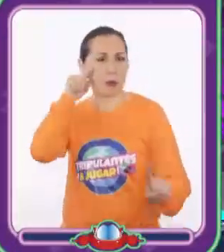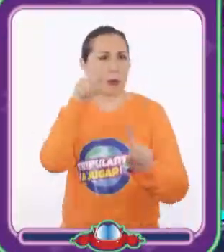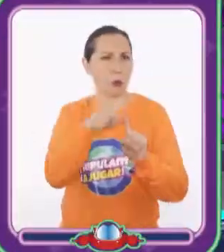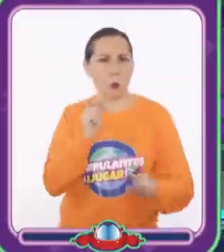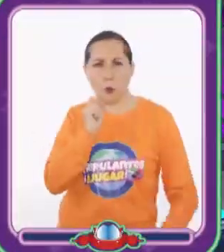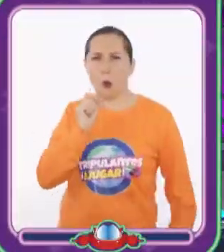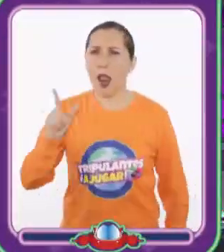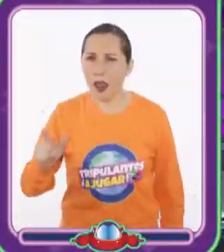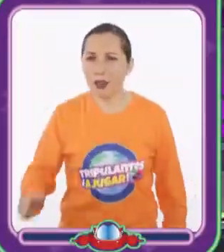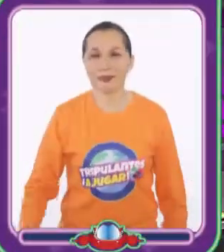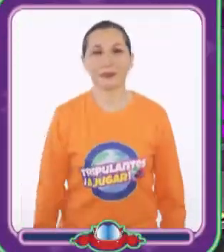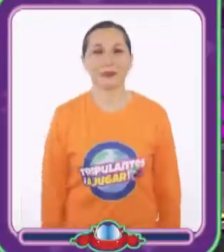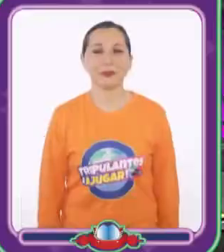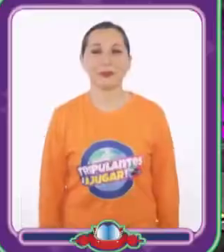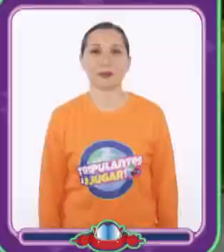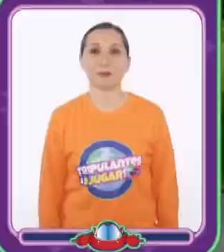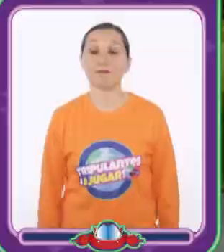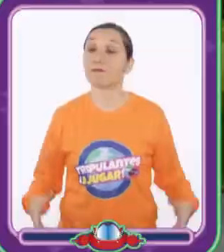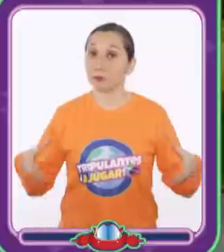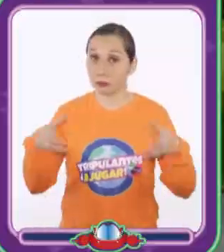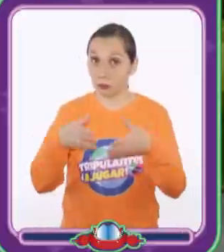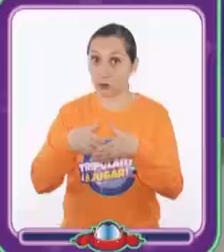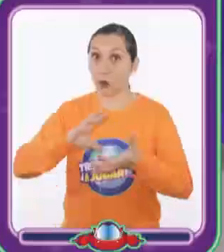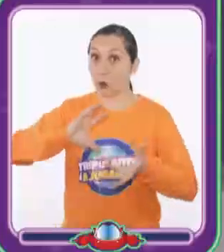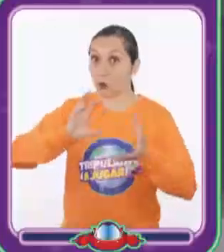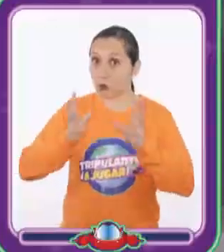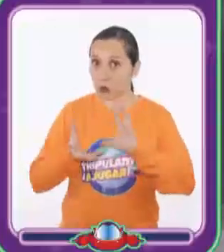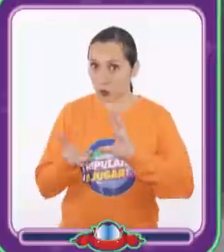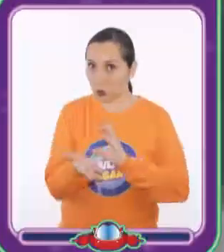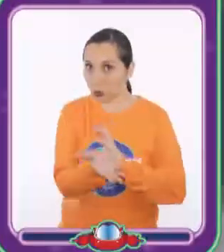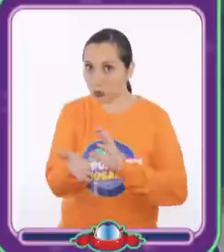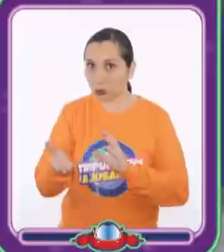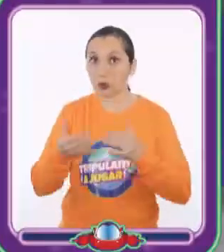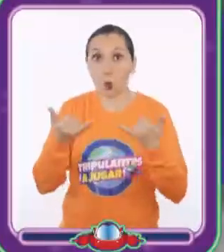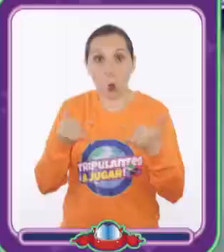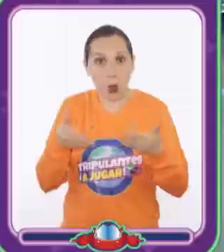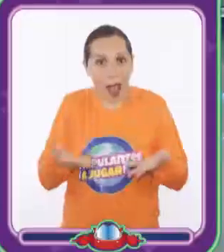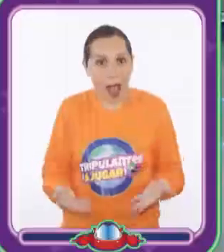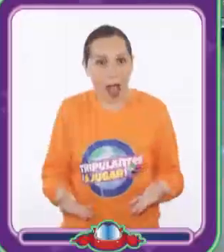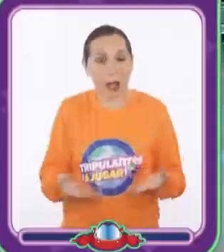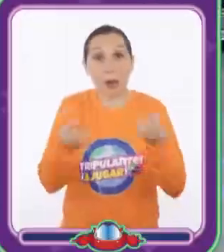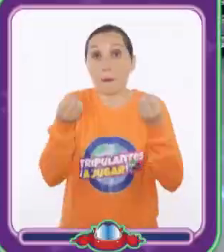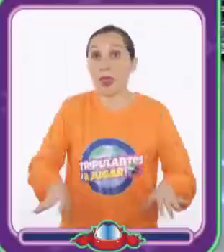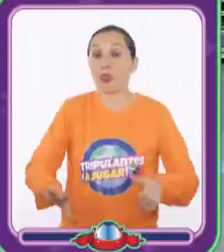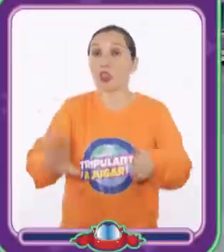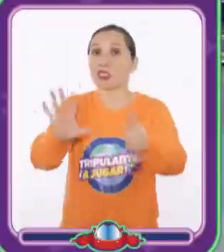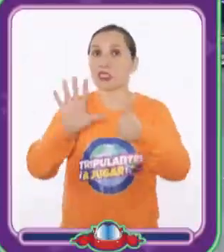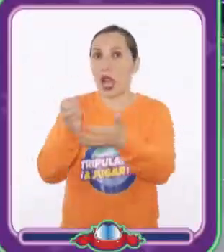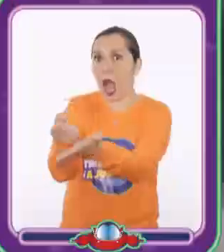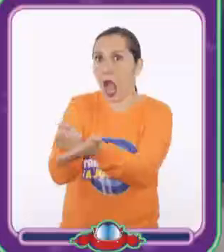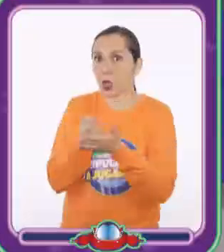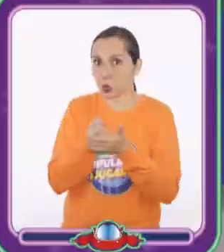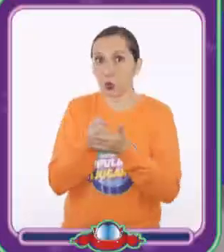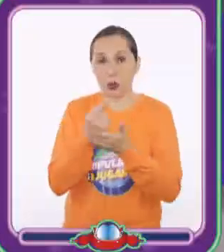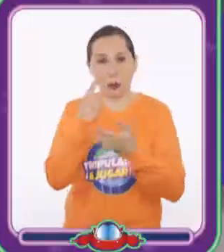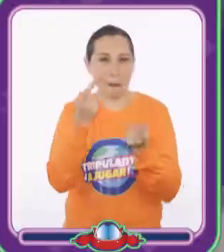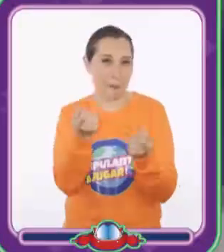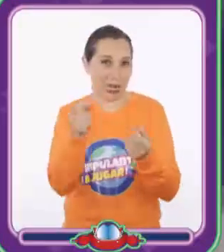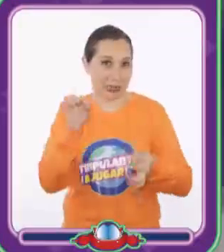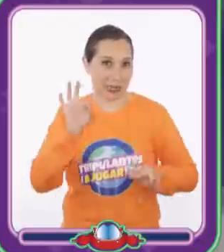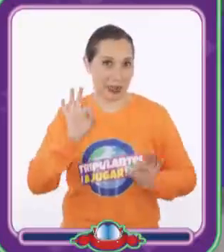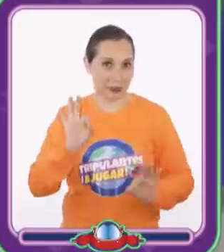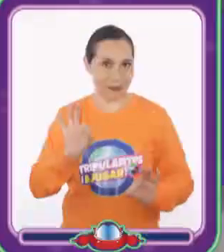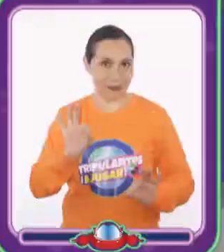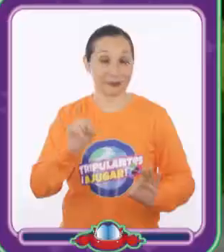es la misión? Tripulación Planeta, es hora de jugar. En esta estación se han perdido 6 pistas, como esta que tengo